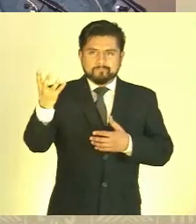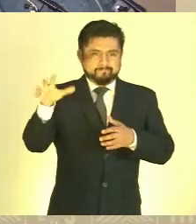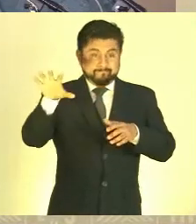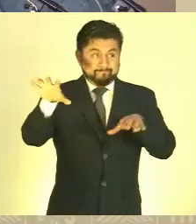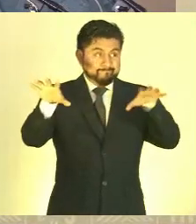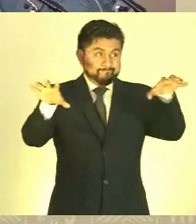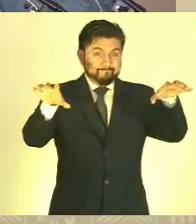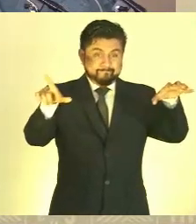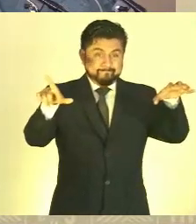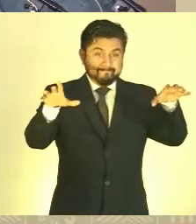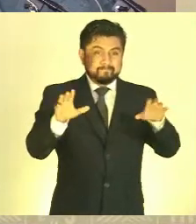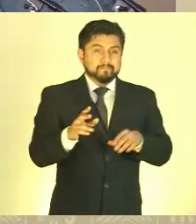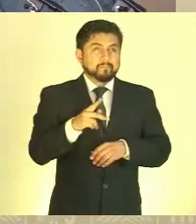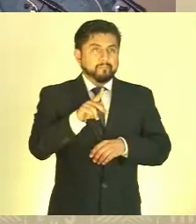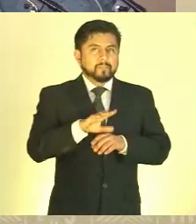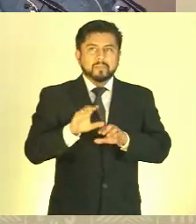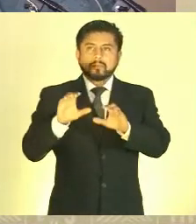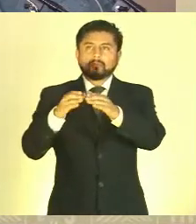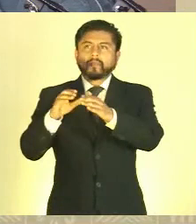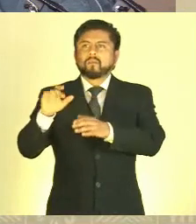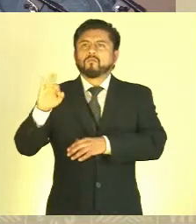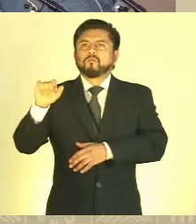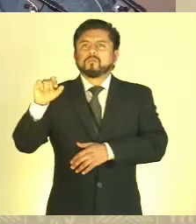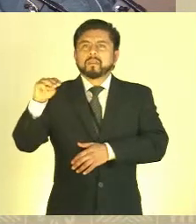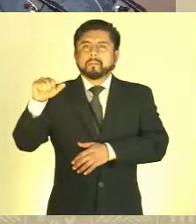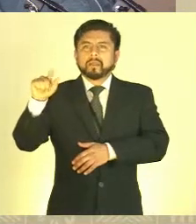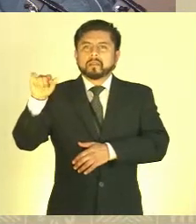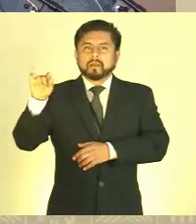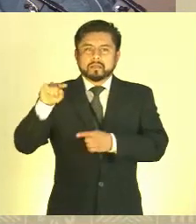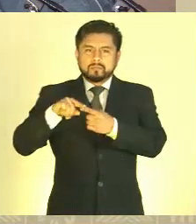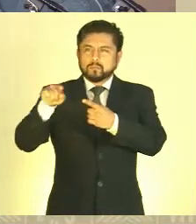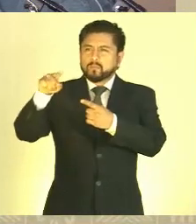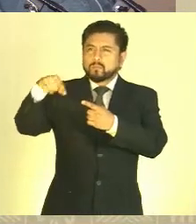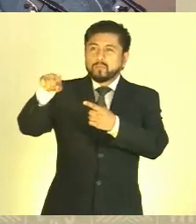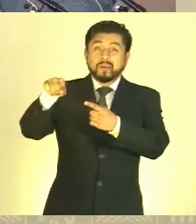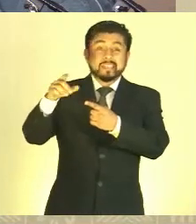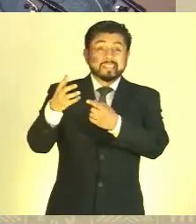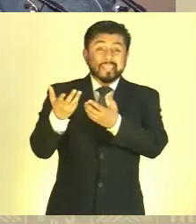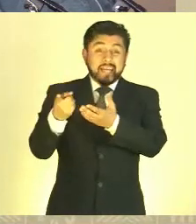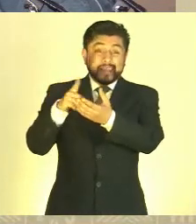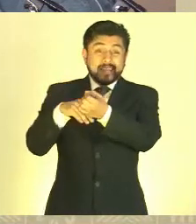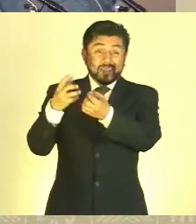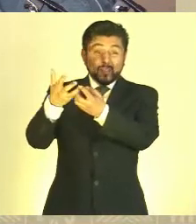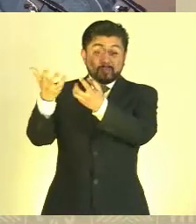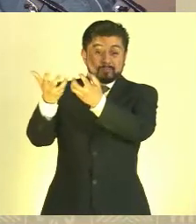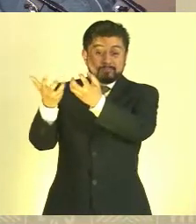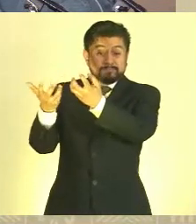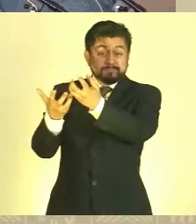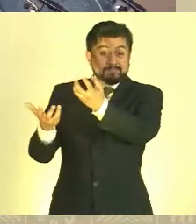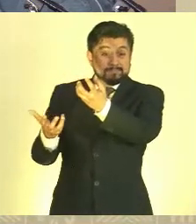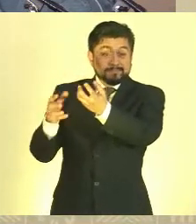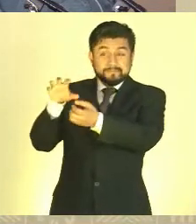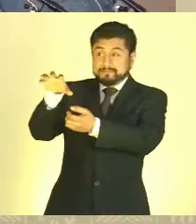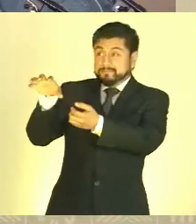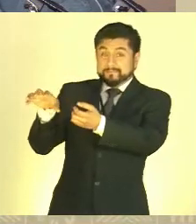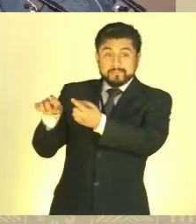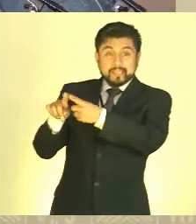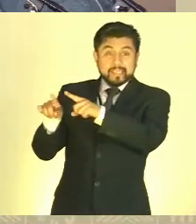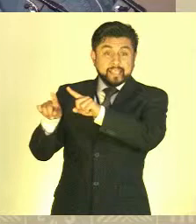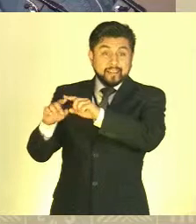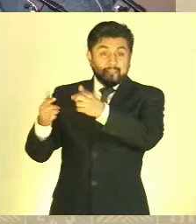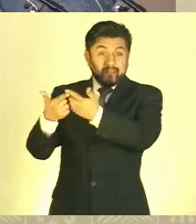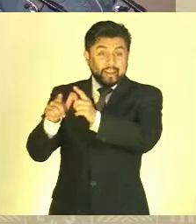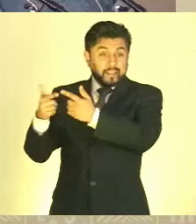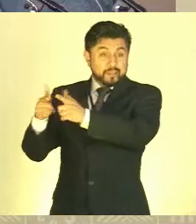también está el fundamentalismo de ciertos científicos, los cuerdistas. Es decir, que si